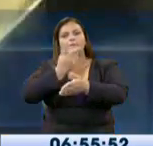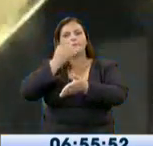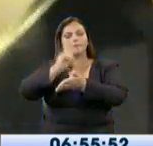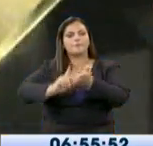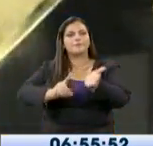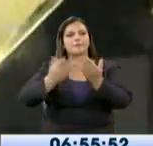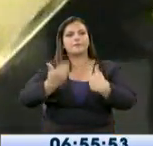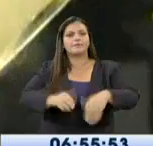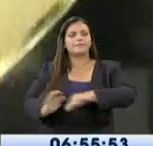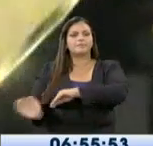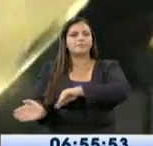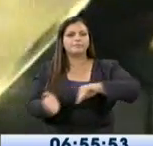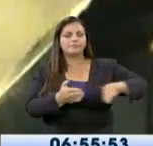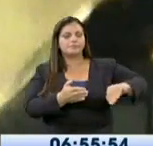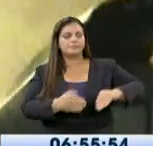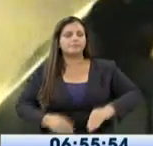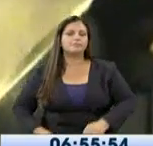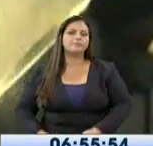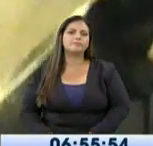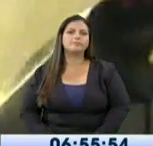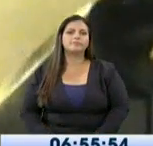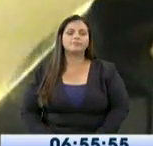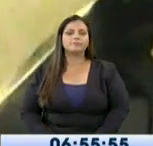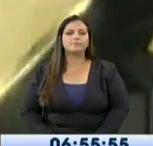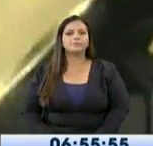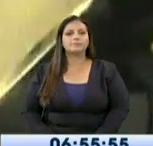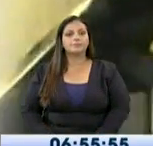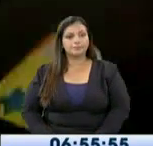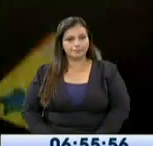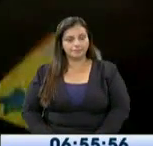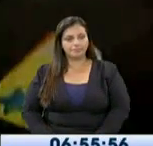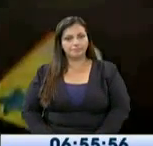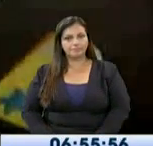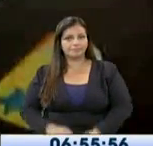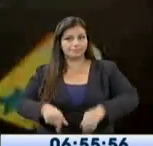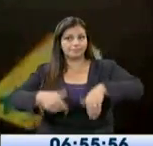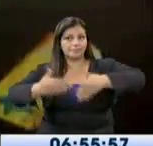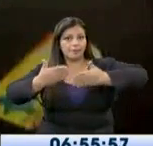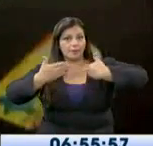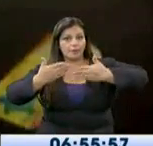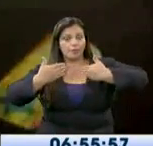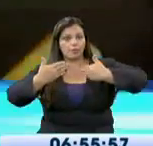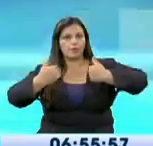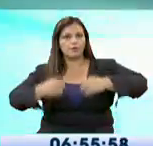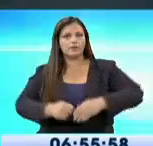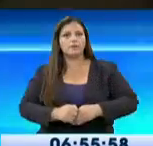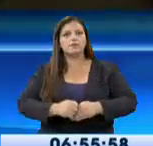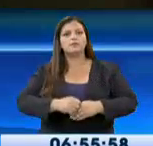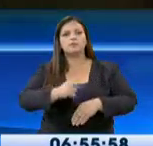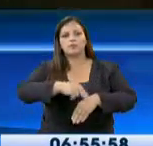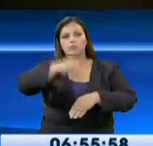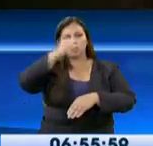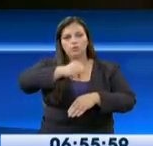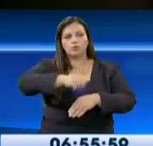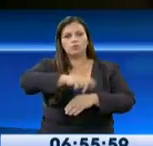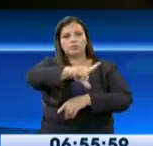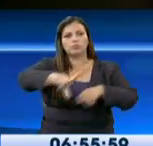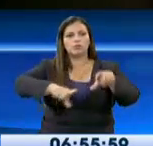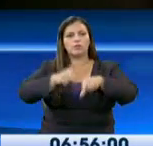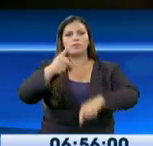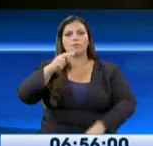Asaltan un local comercial. Delincuentes armados asaltaron un local comercial en el Paraíso de la Flor, al noroeste de